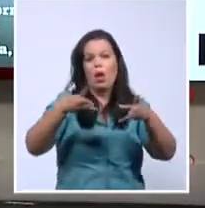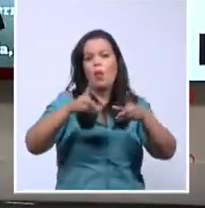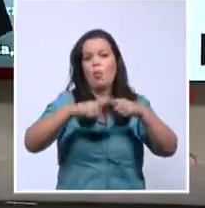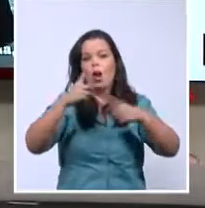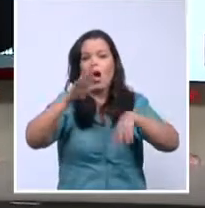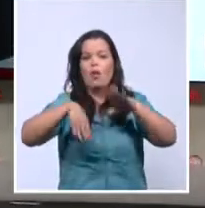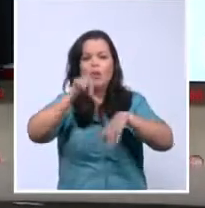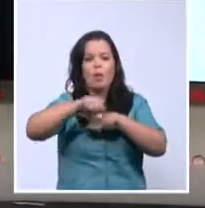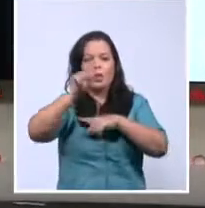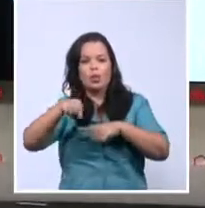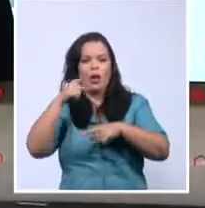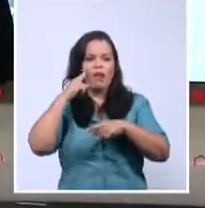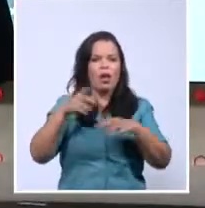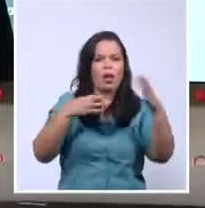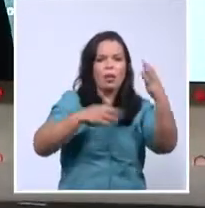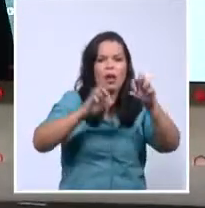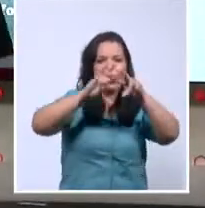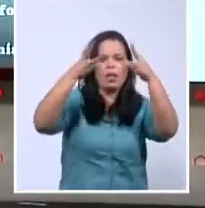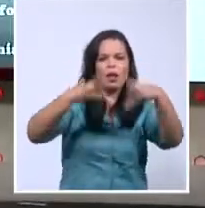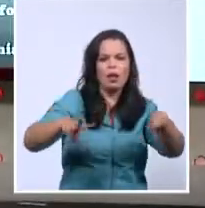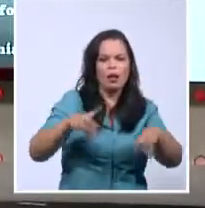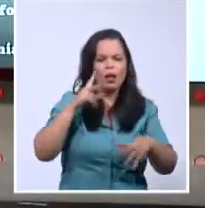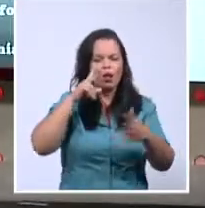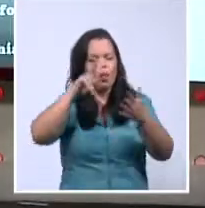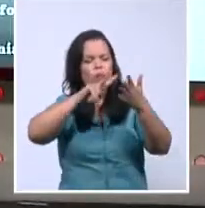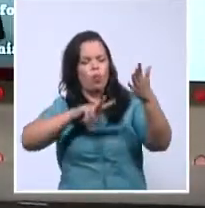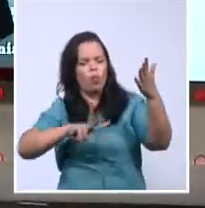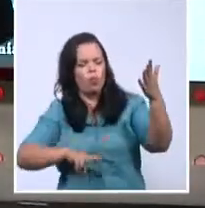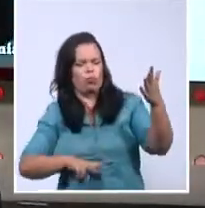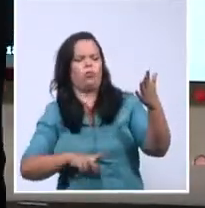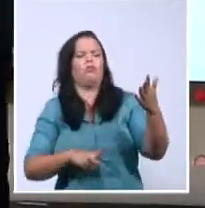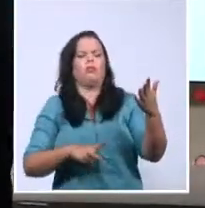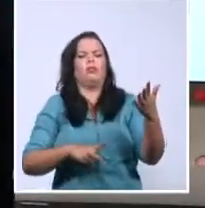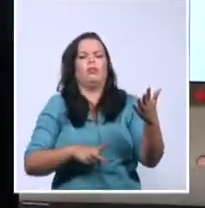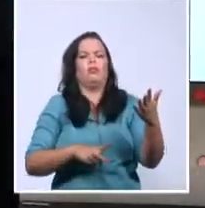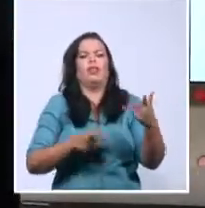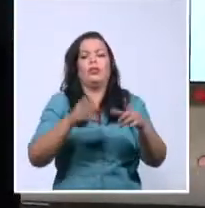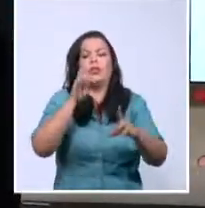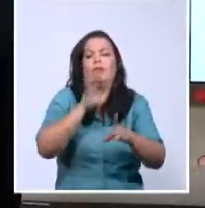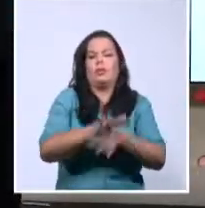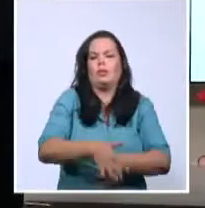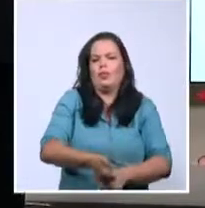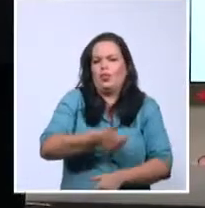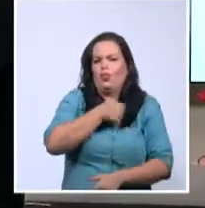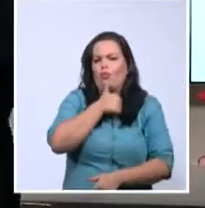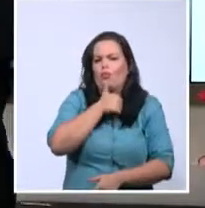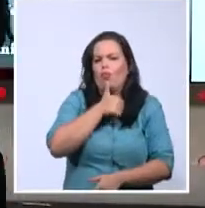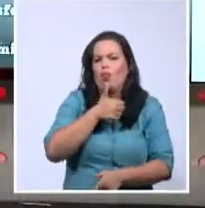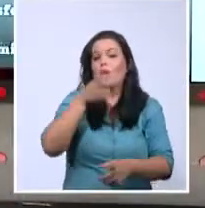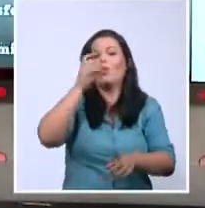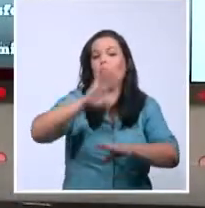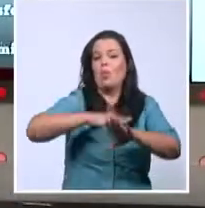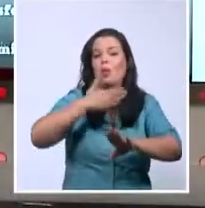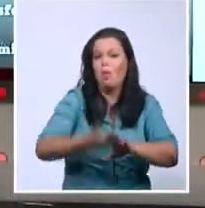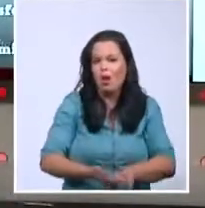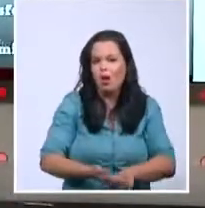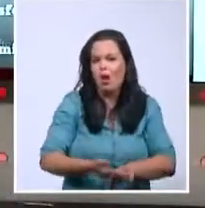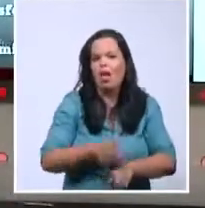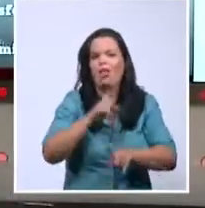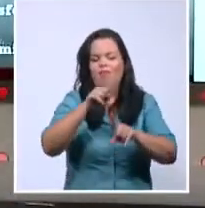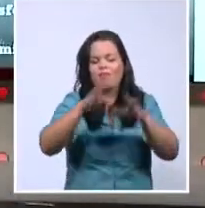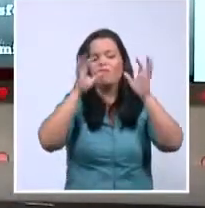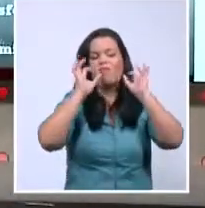esto? Y usted no ve la realidad cerca, pero aparentemente en otro lugar sí está el problema. Pero se lo va creyendo y creyendo hasta que llega el punto que las